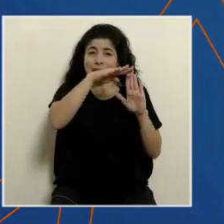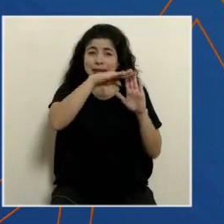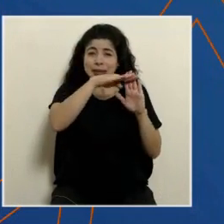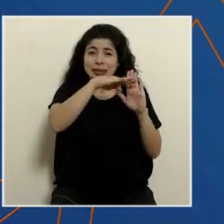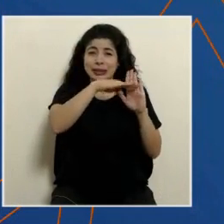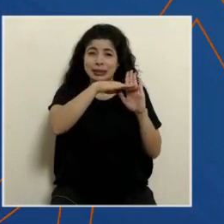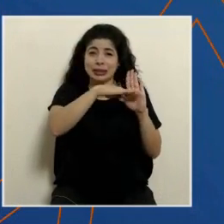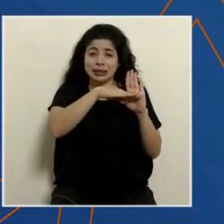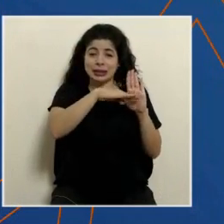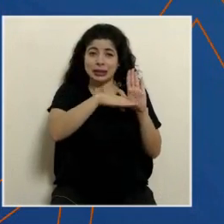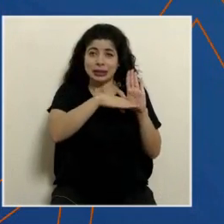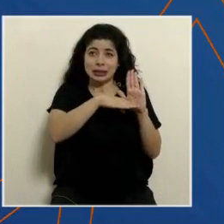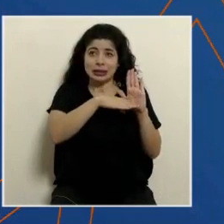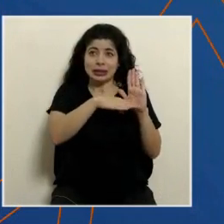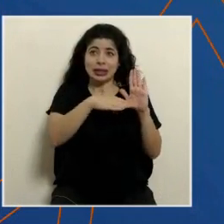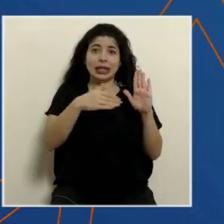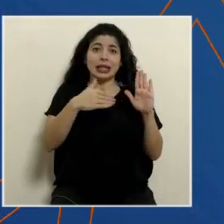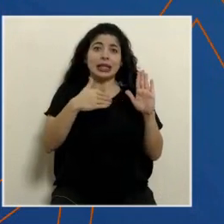una